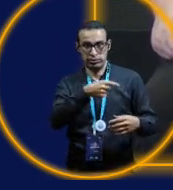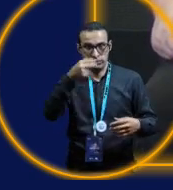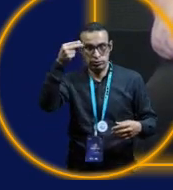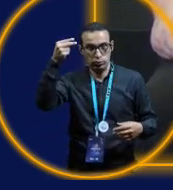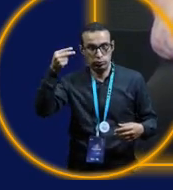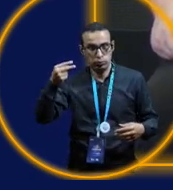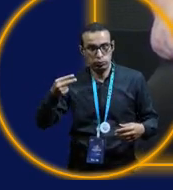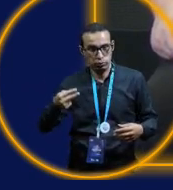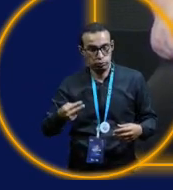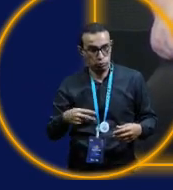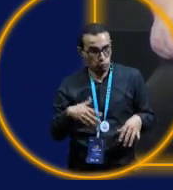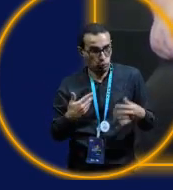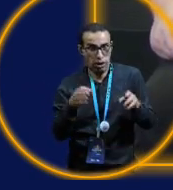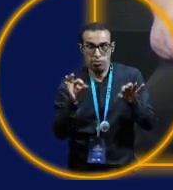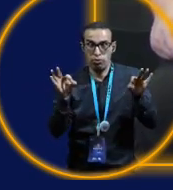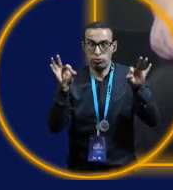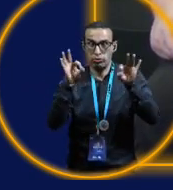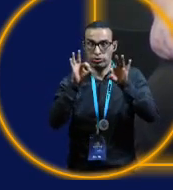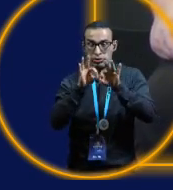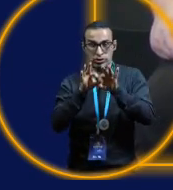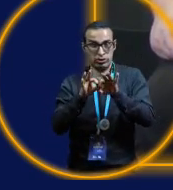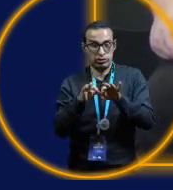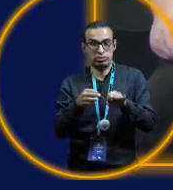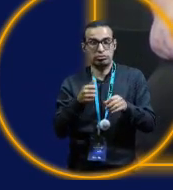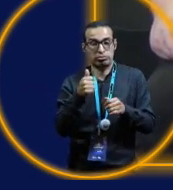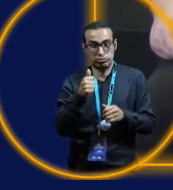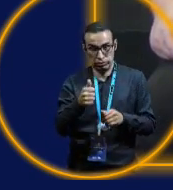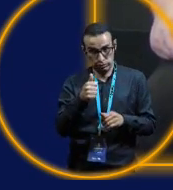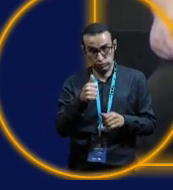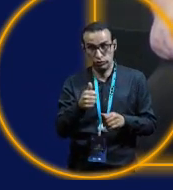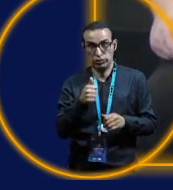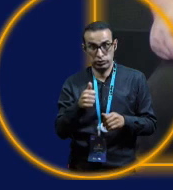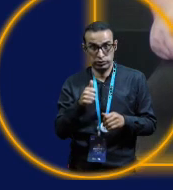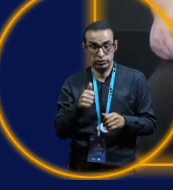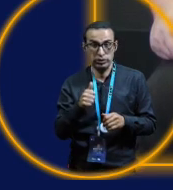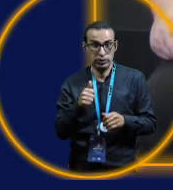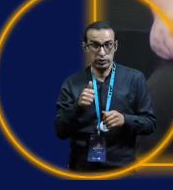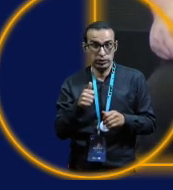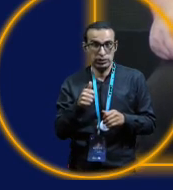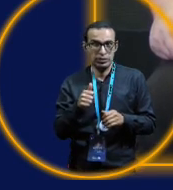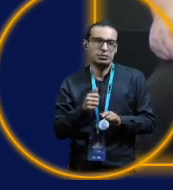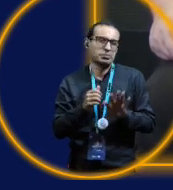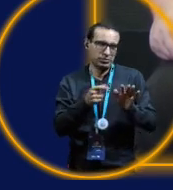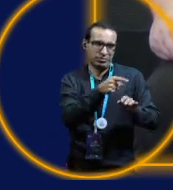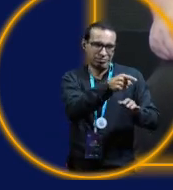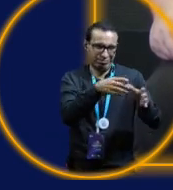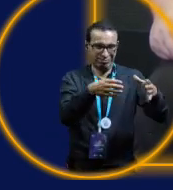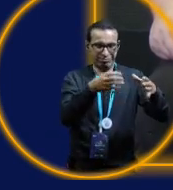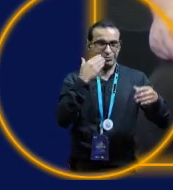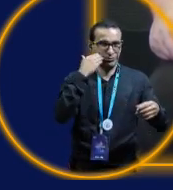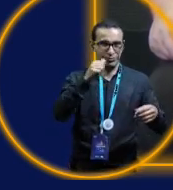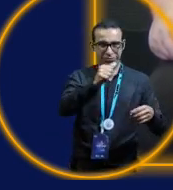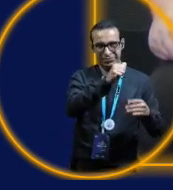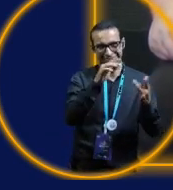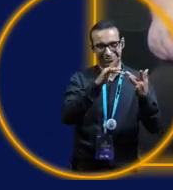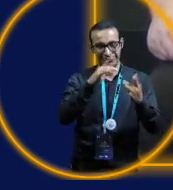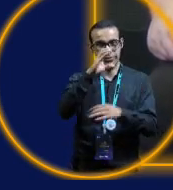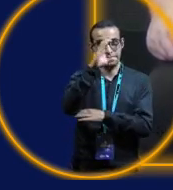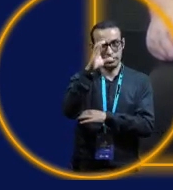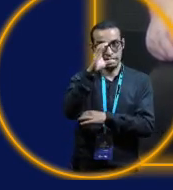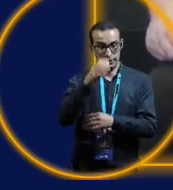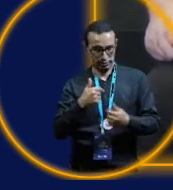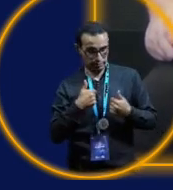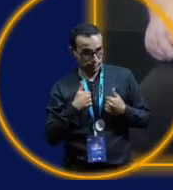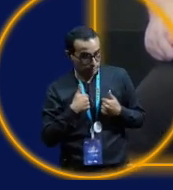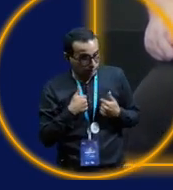son realmente importantes y significa mucho quizás signifique mucho solamente para mujeres particularmente en Colombia para mí es